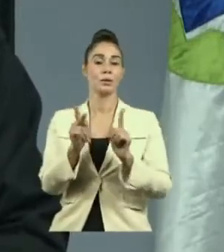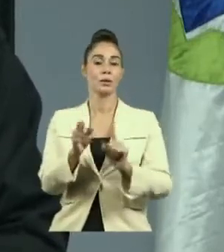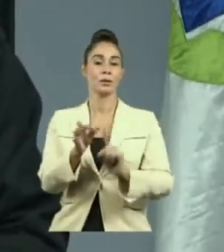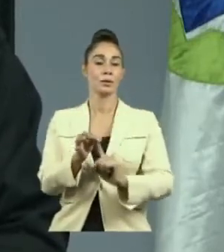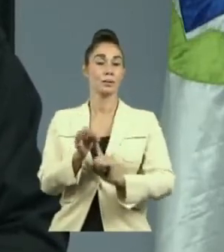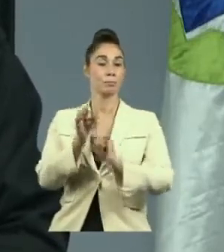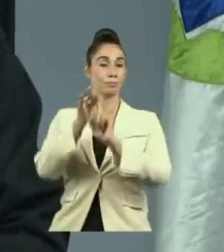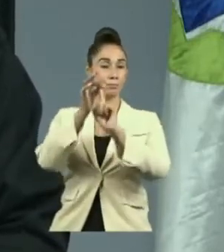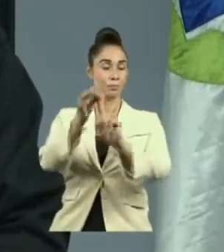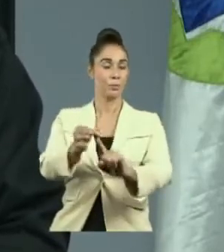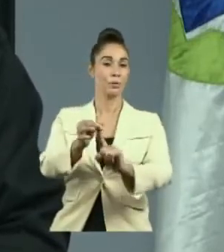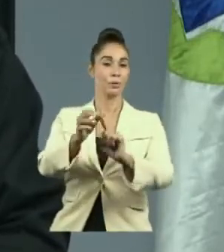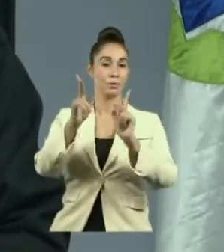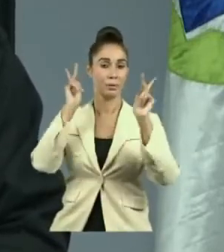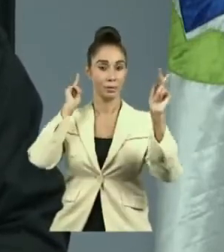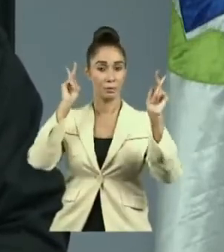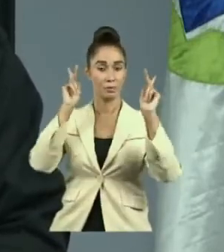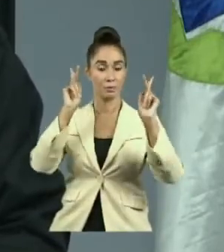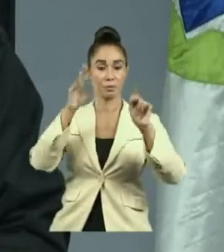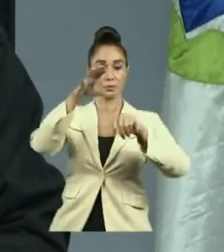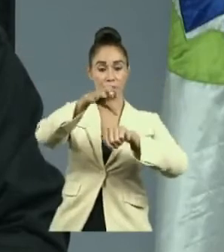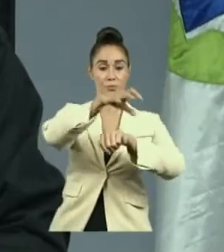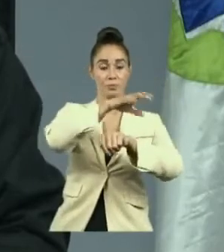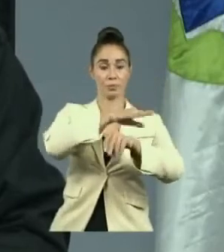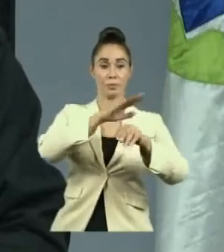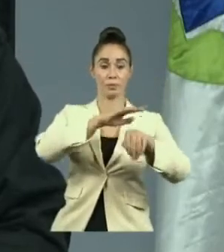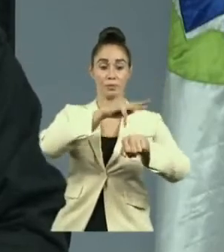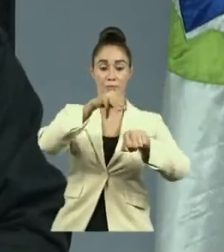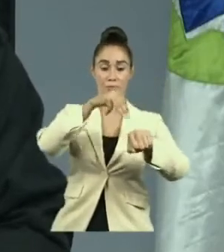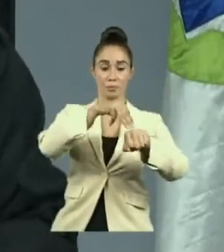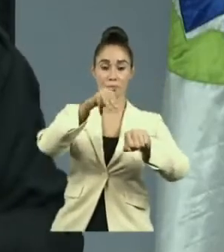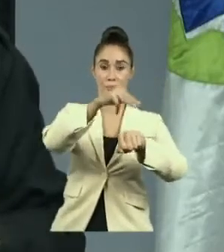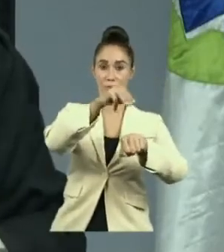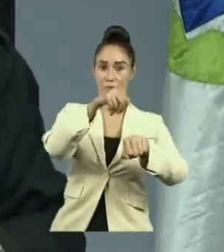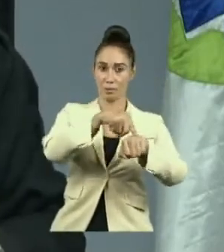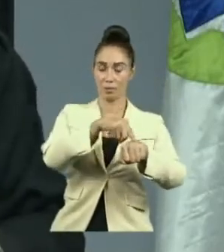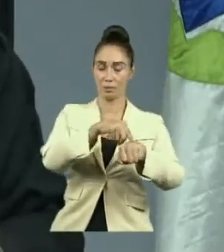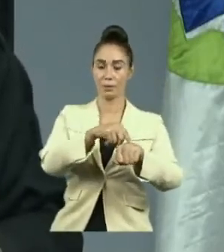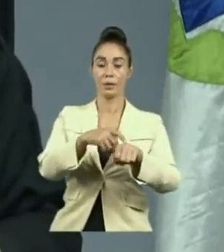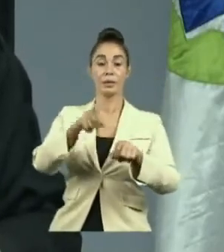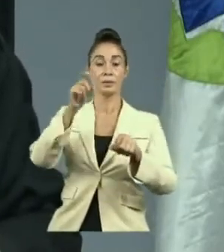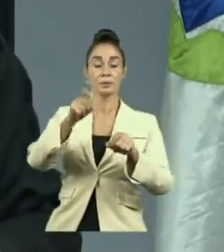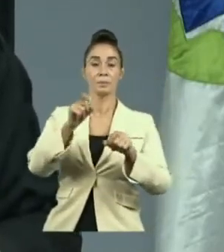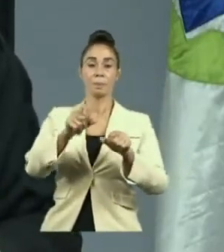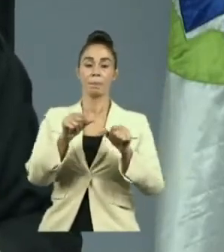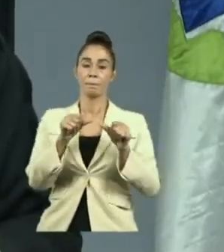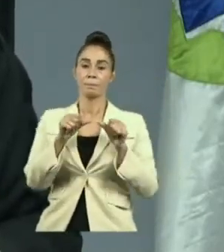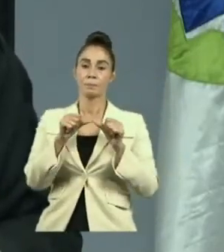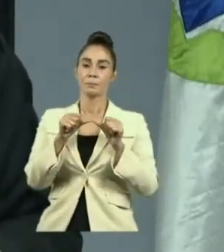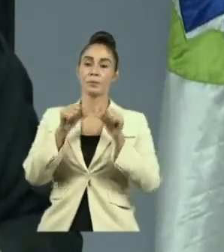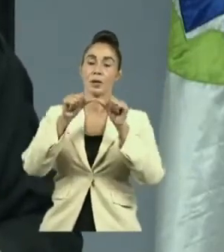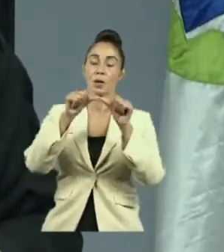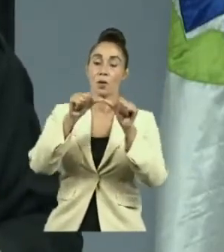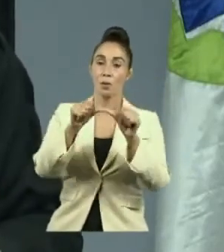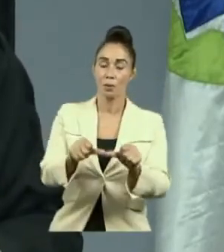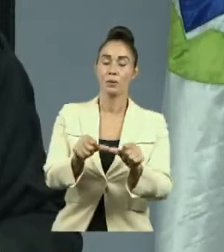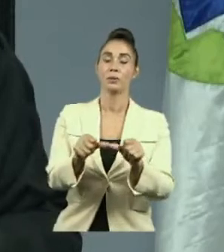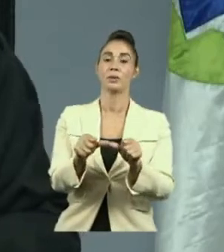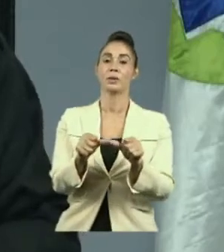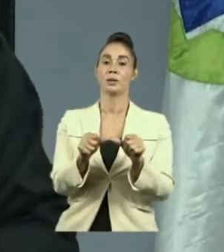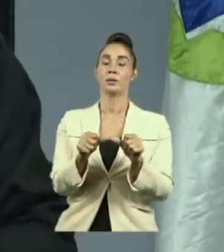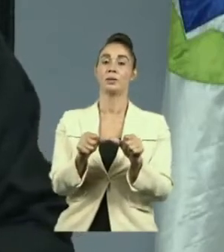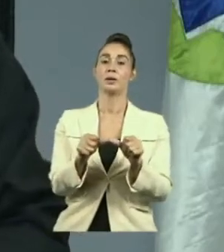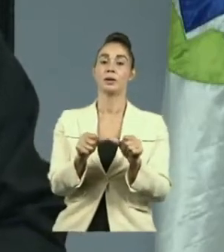de puerto plata y su municipio san felipe a mantener y participar